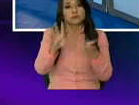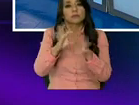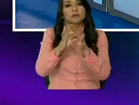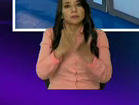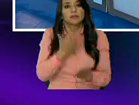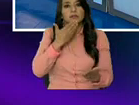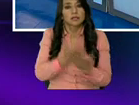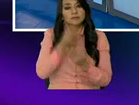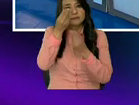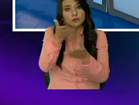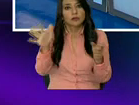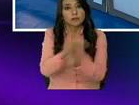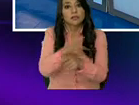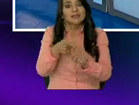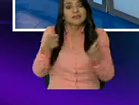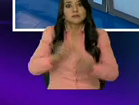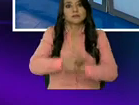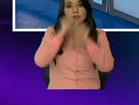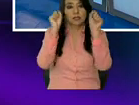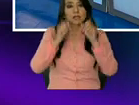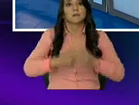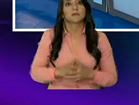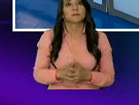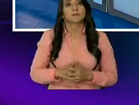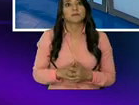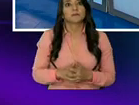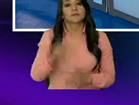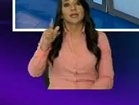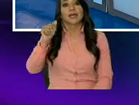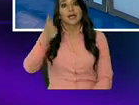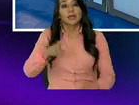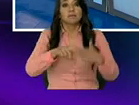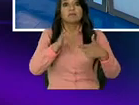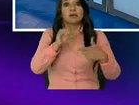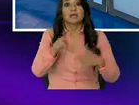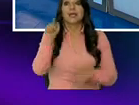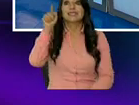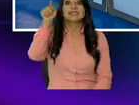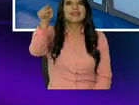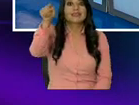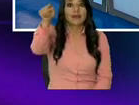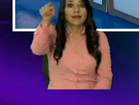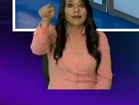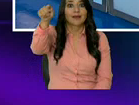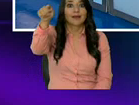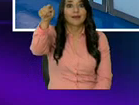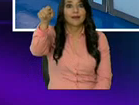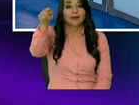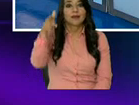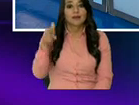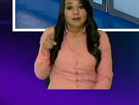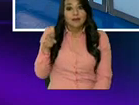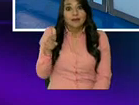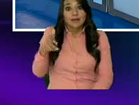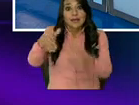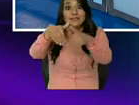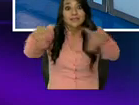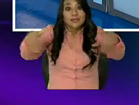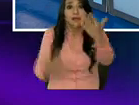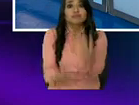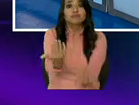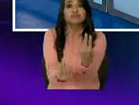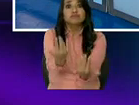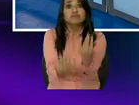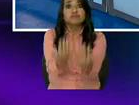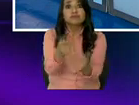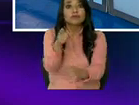gracias por tenernos informados desde tempranito. La Cari y Martín están en la esquina. están en la esquina, pero justo en la esquina están